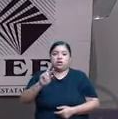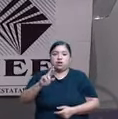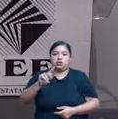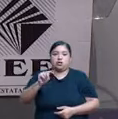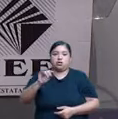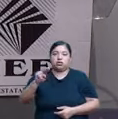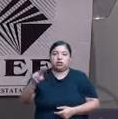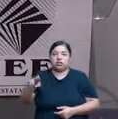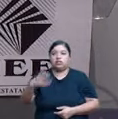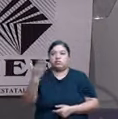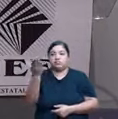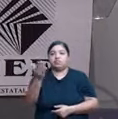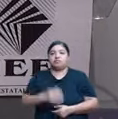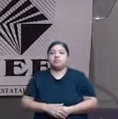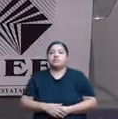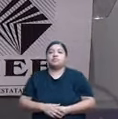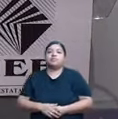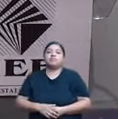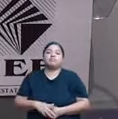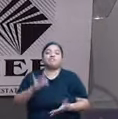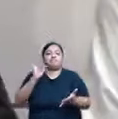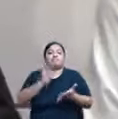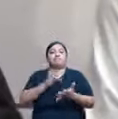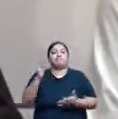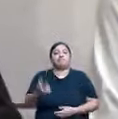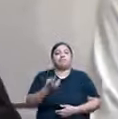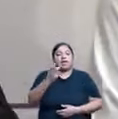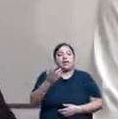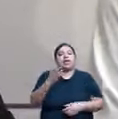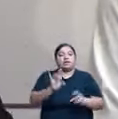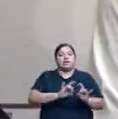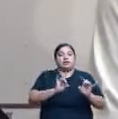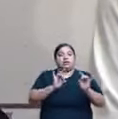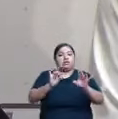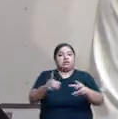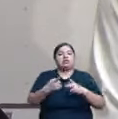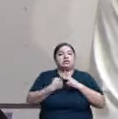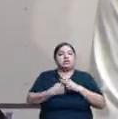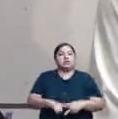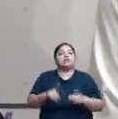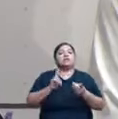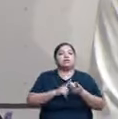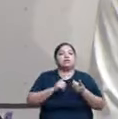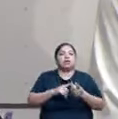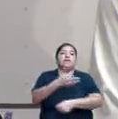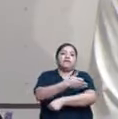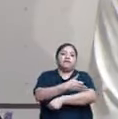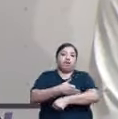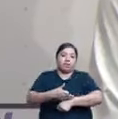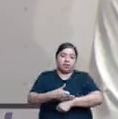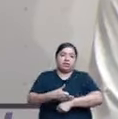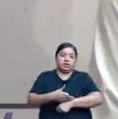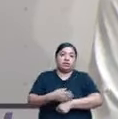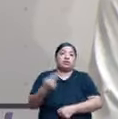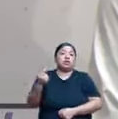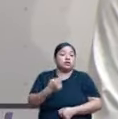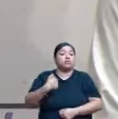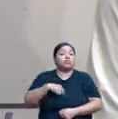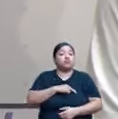la palabra. Gracias. Esta es una situación que viene desde las familias. Tenemos que dar una educación y para eso el